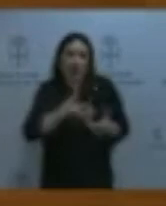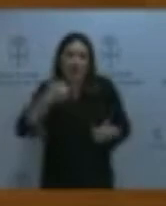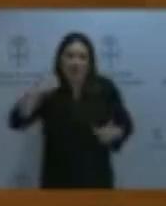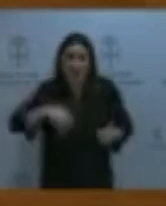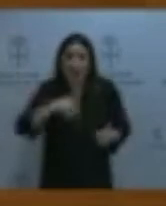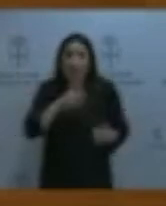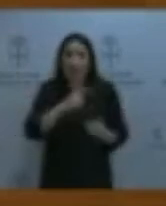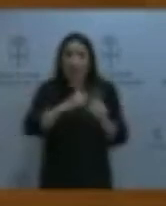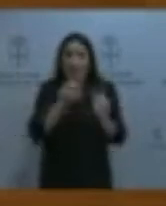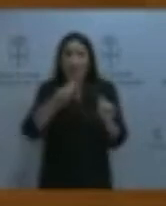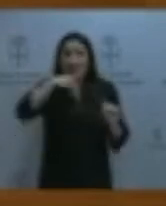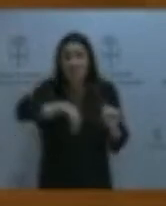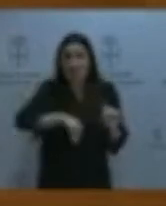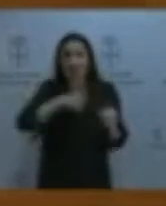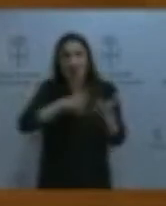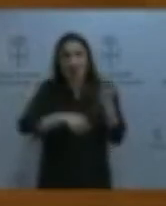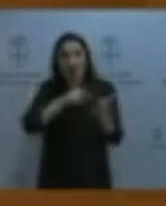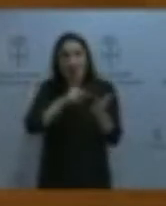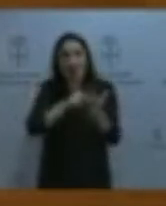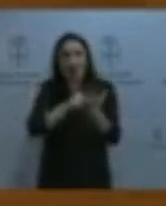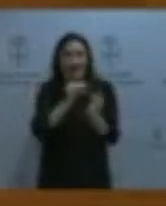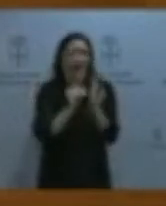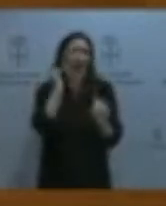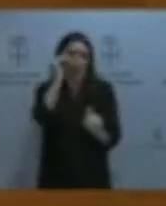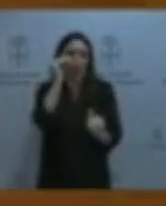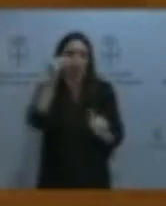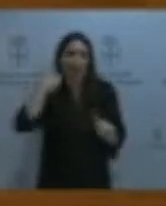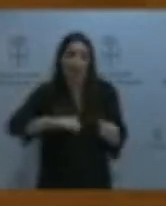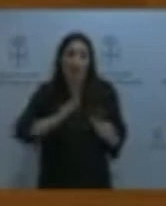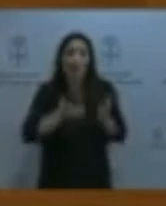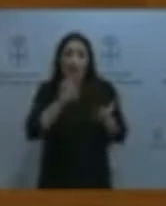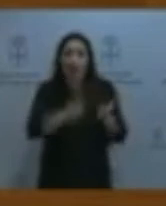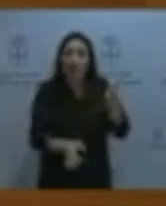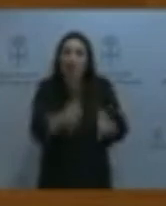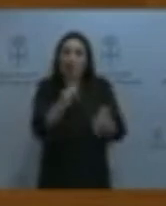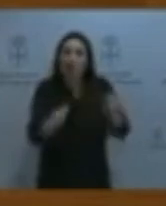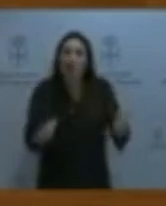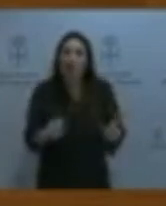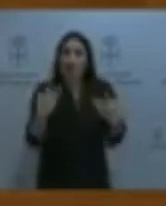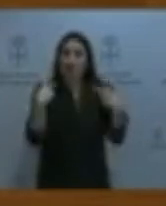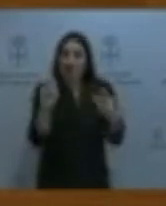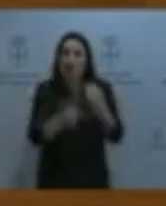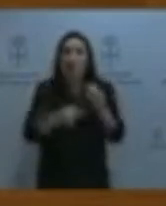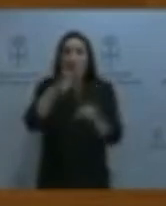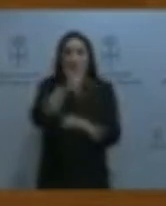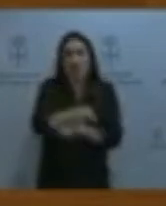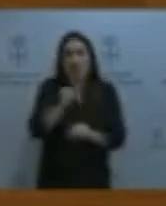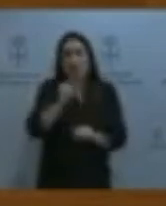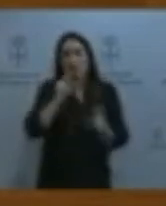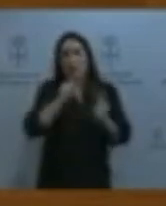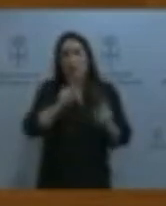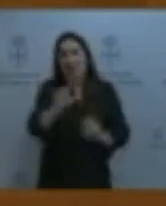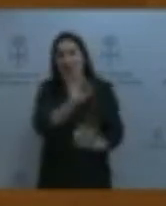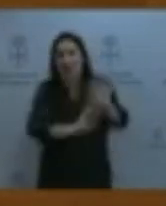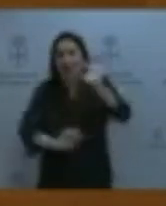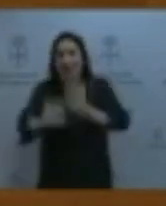de exención en la tributación en este momento son ya muy altos. Pero la misma justicia fiscal obliga a que desde una visión redistributiva de la riqueza